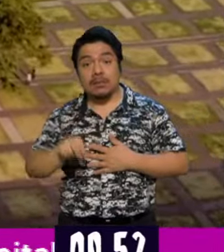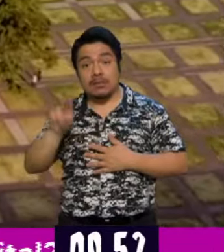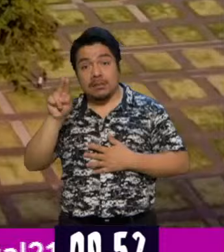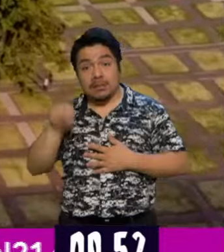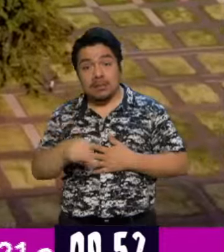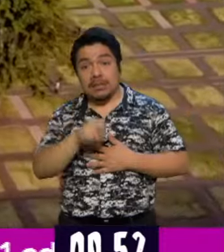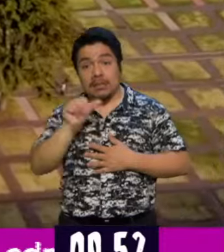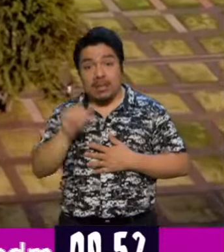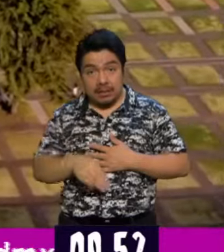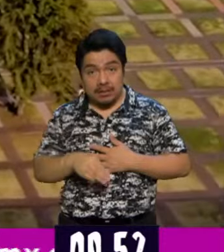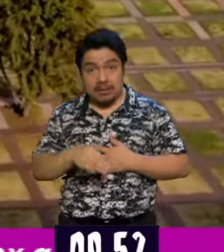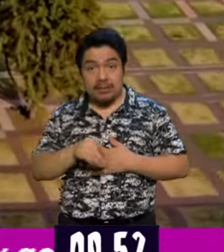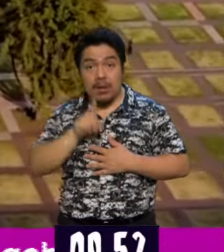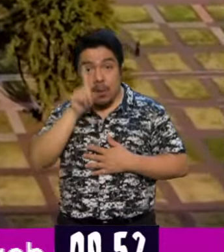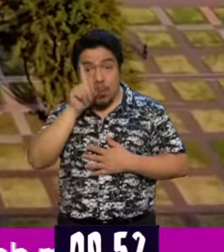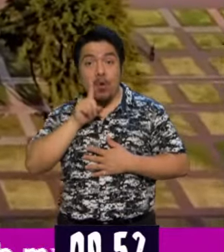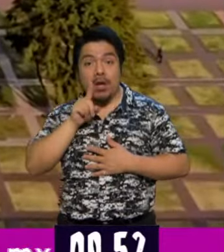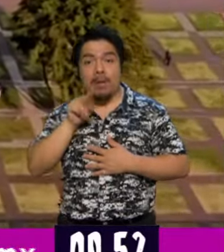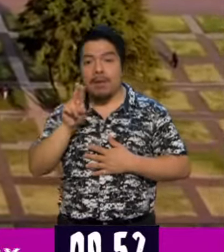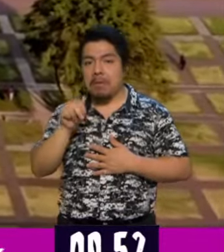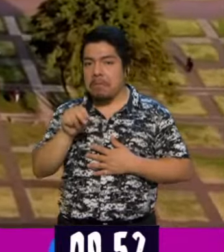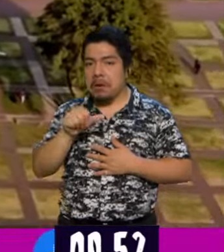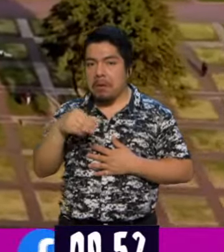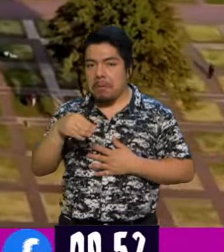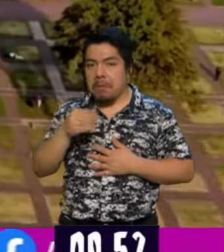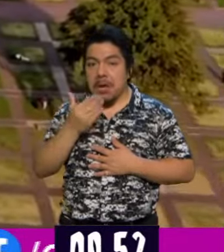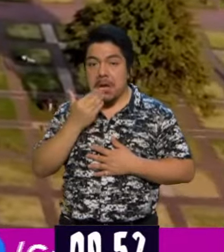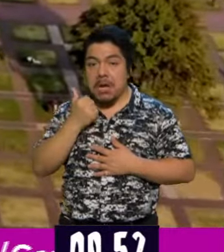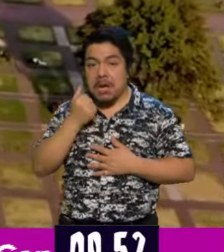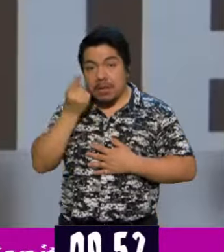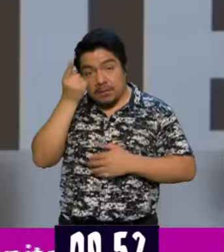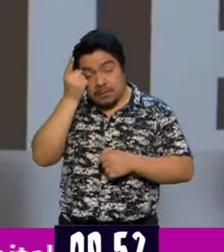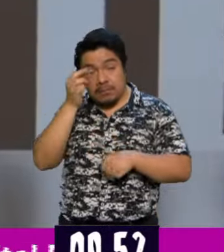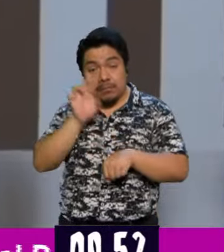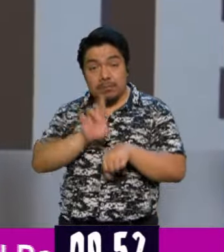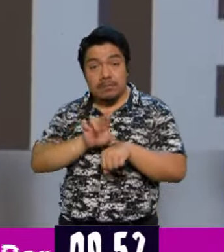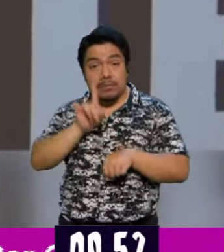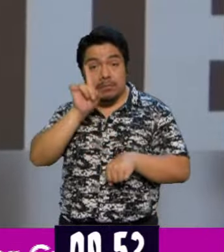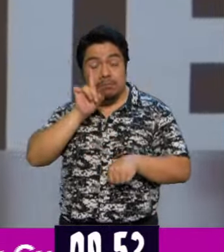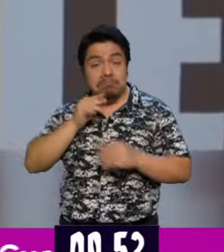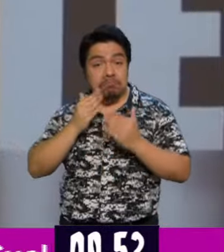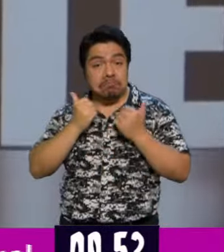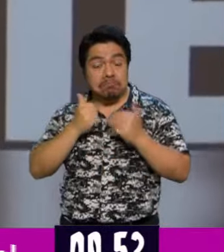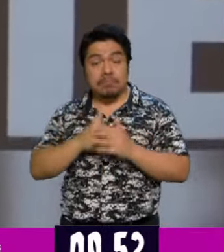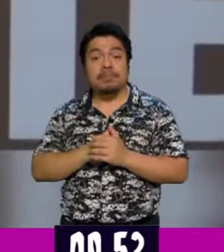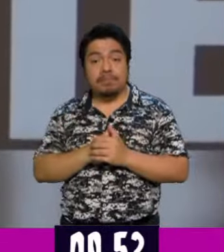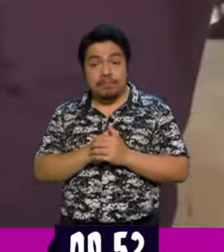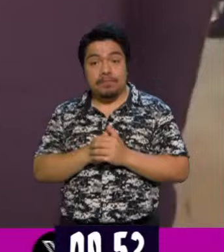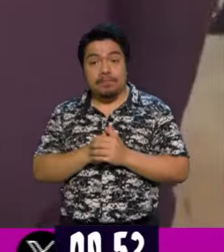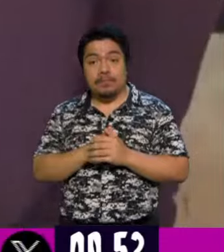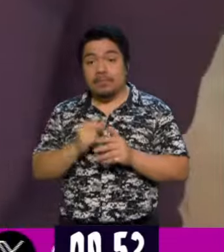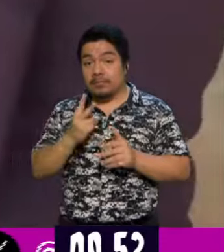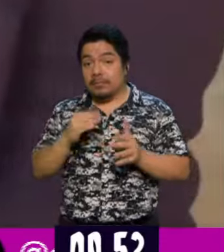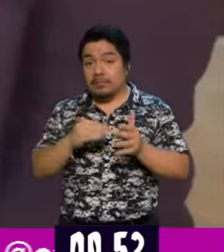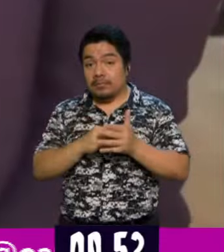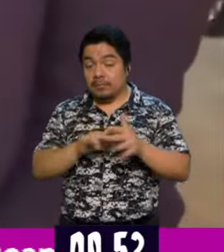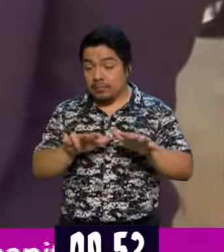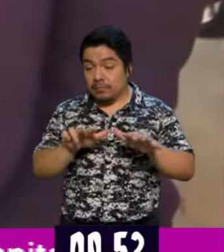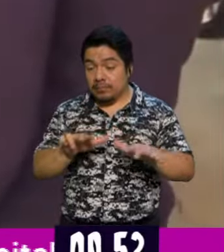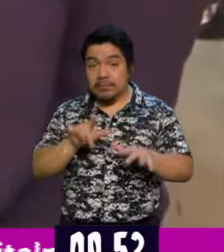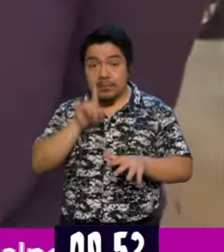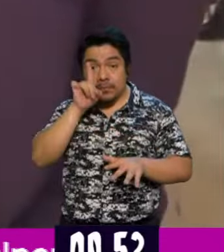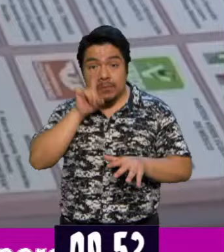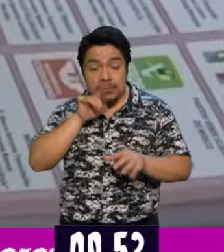mujeres, pero la UNAM nunca ha tenido una rectora. En la elección presidencial de 2018, las